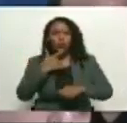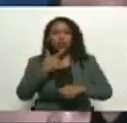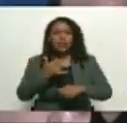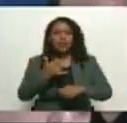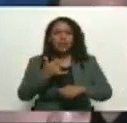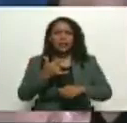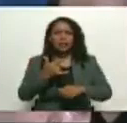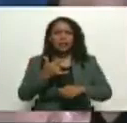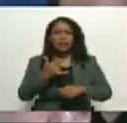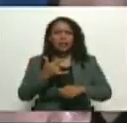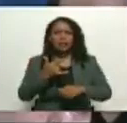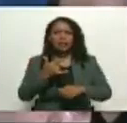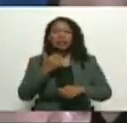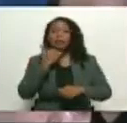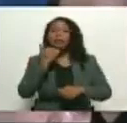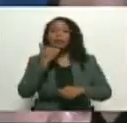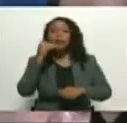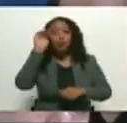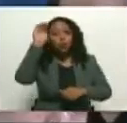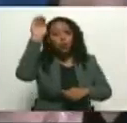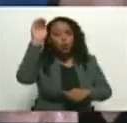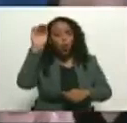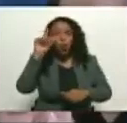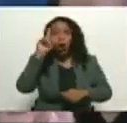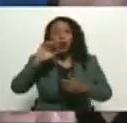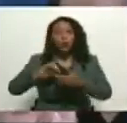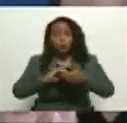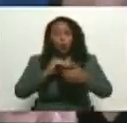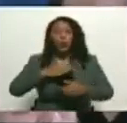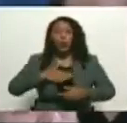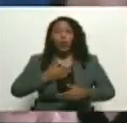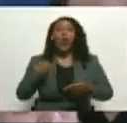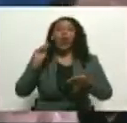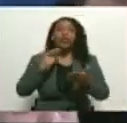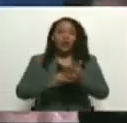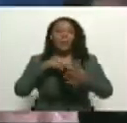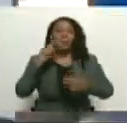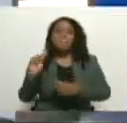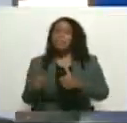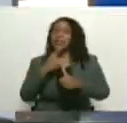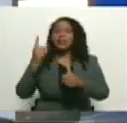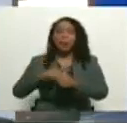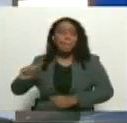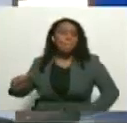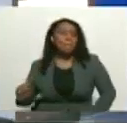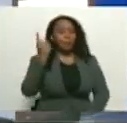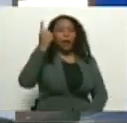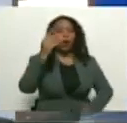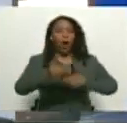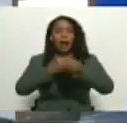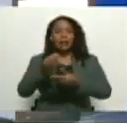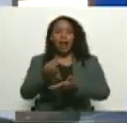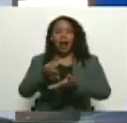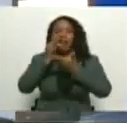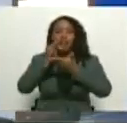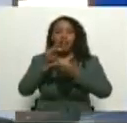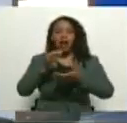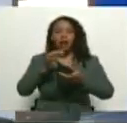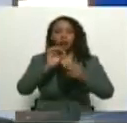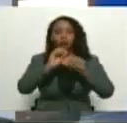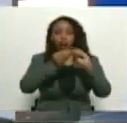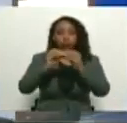par de años Trujillo volverá a ser el primer productor de café del país, presidente. Pero además, con la